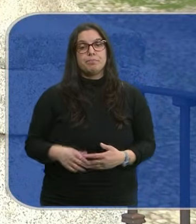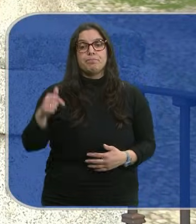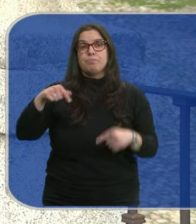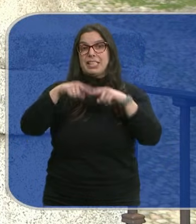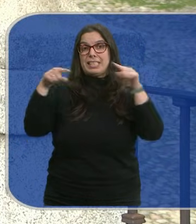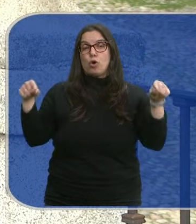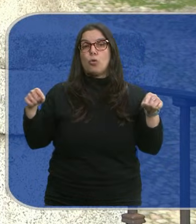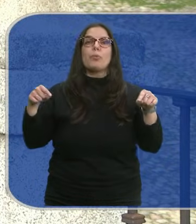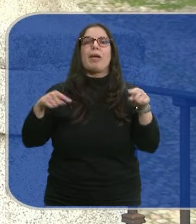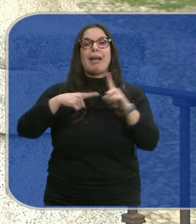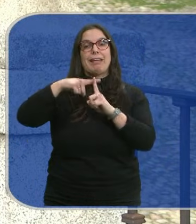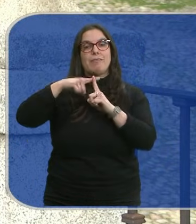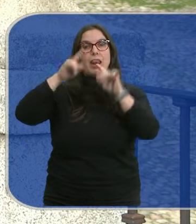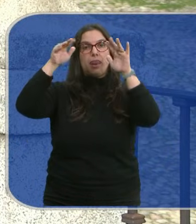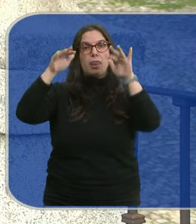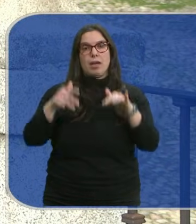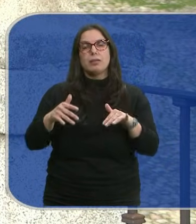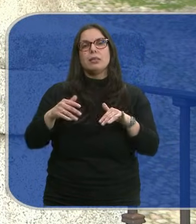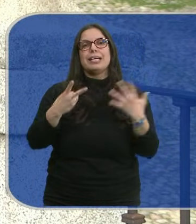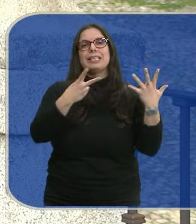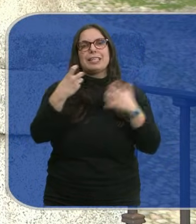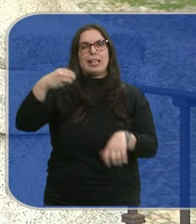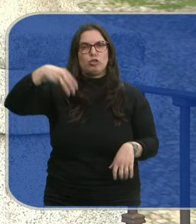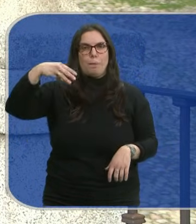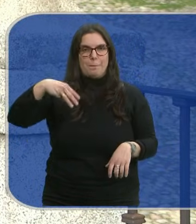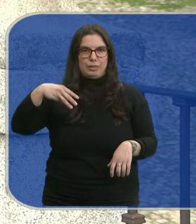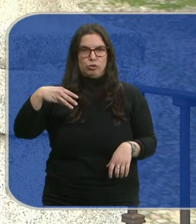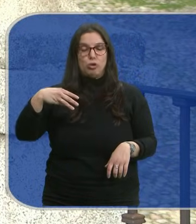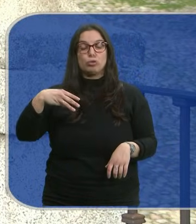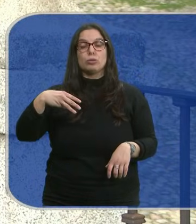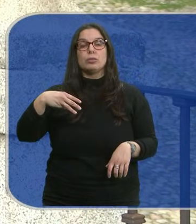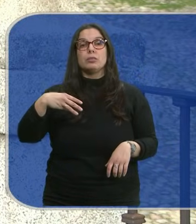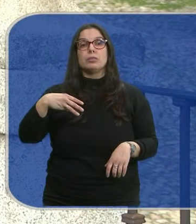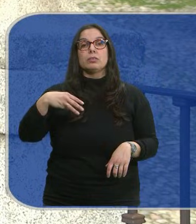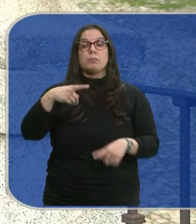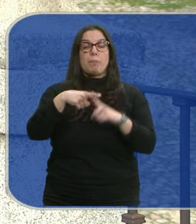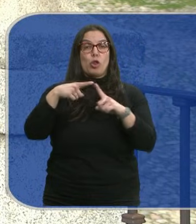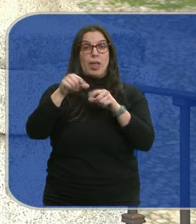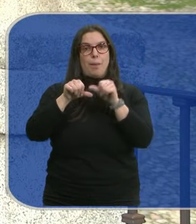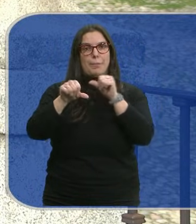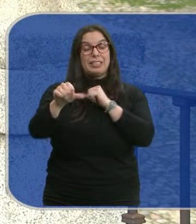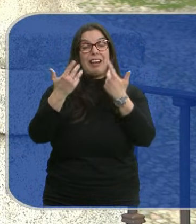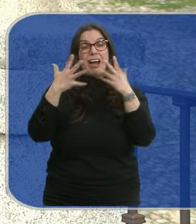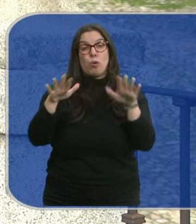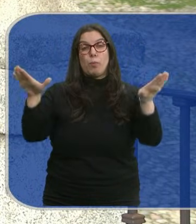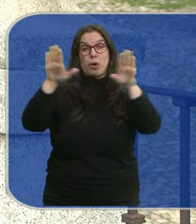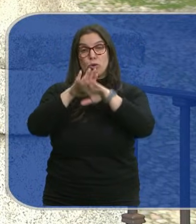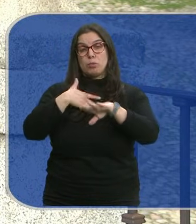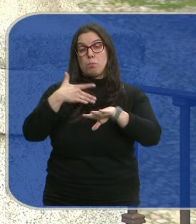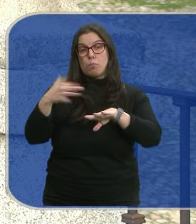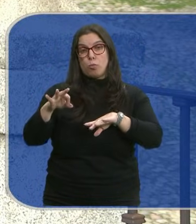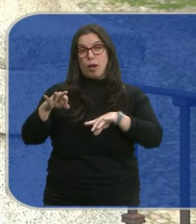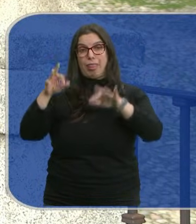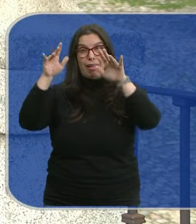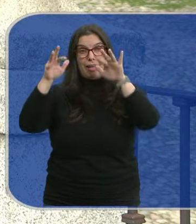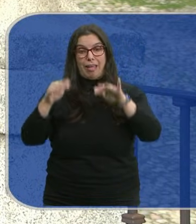En Segovia la cota de nieve se sitúa en los 700 metros de altitud a partir de mediodía, aunque al final de la jornada podrá nevar